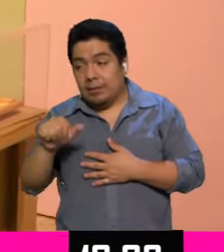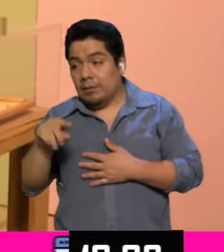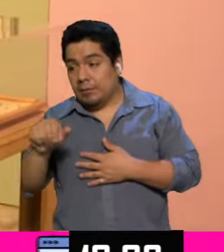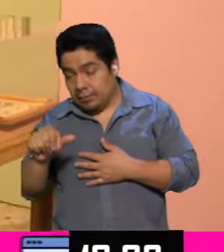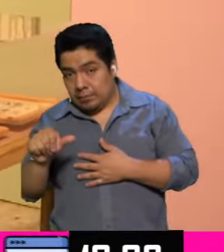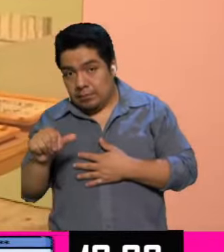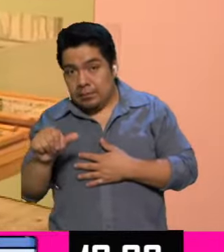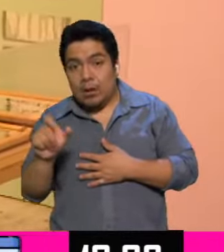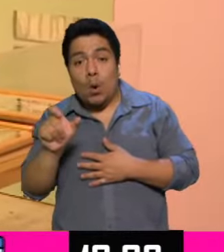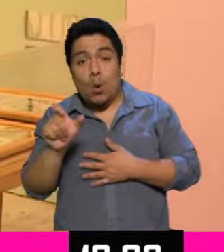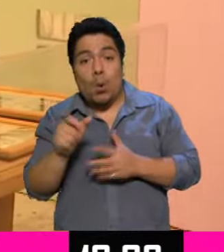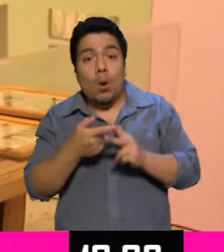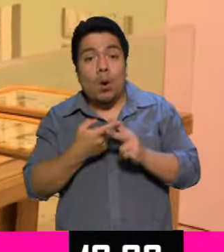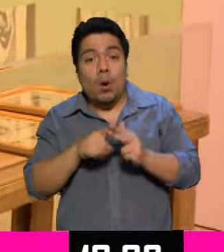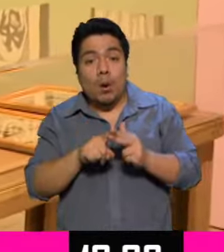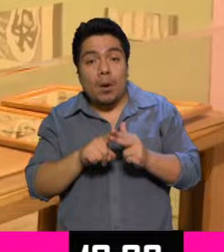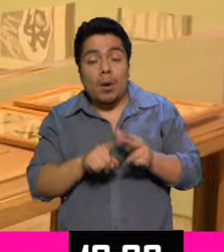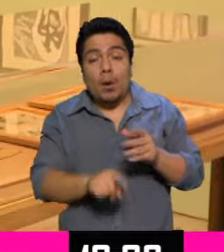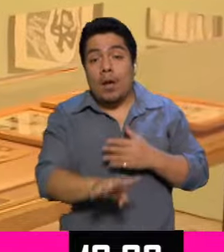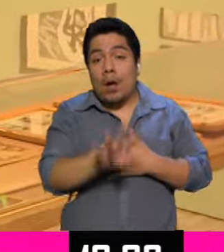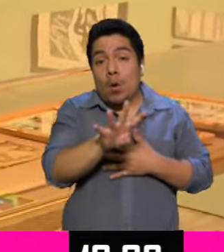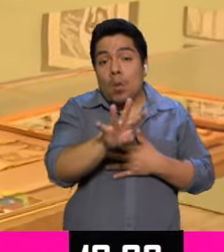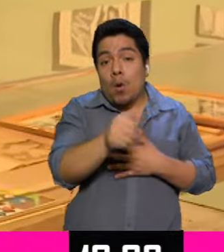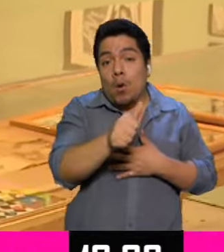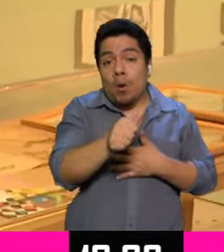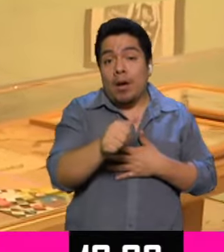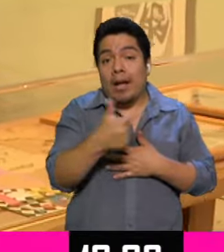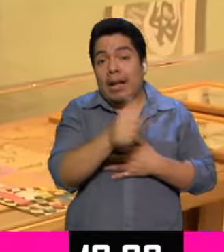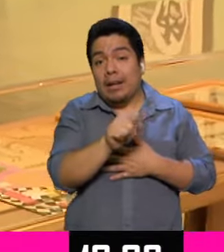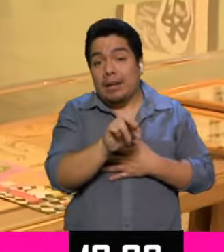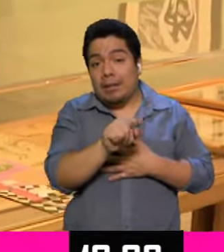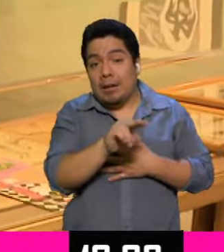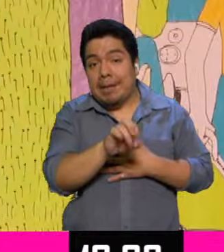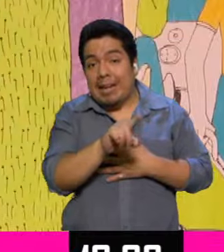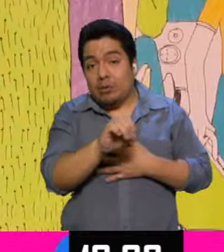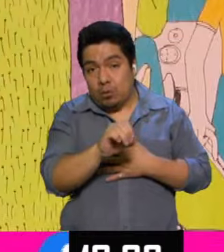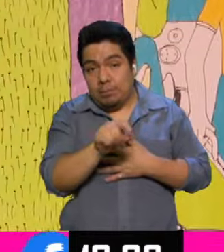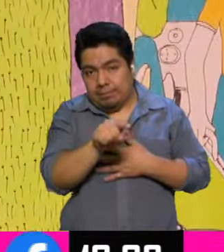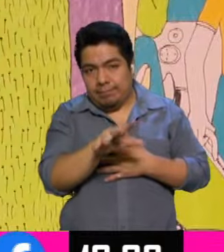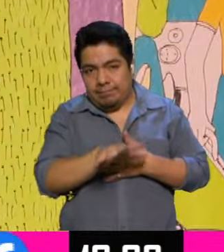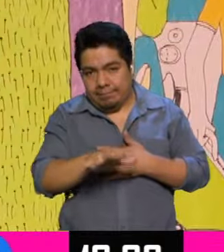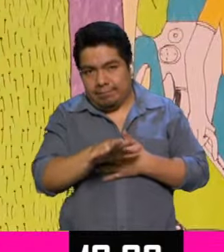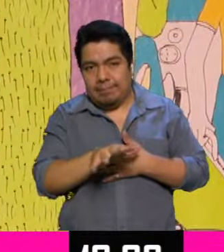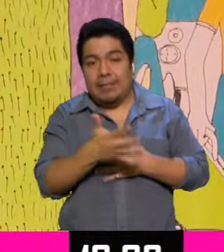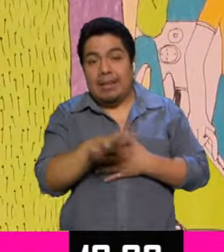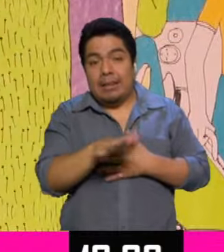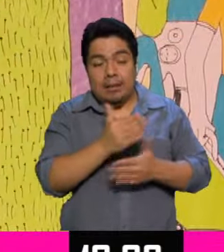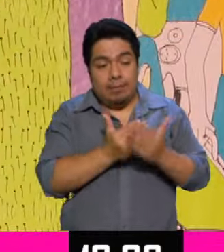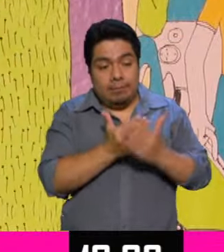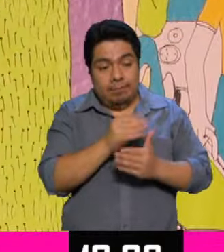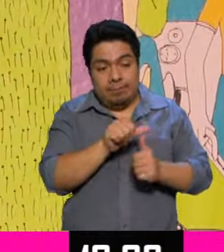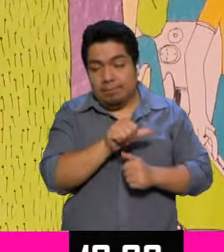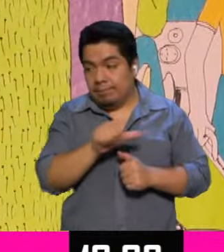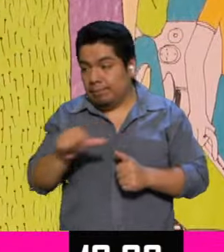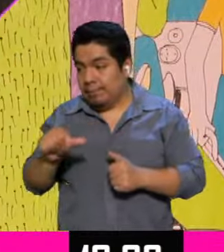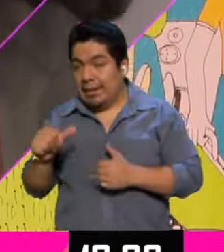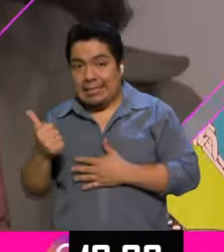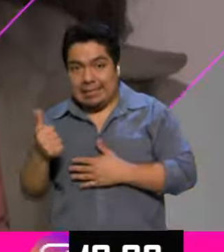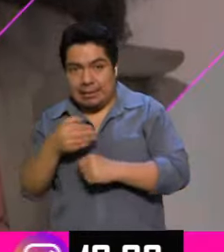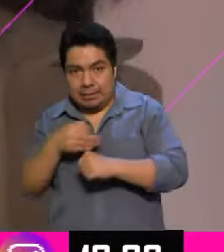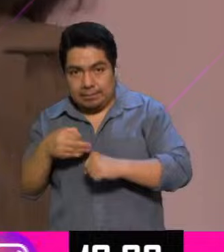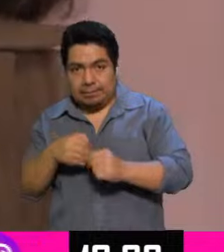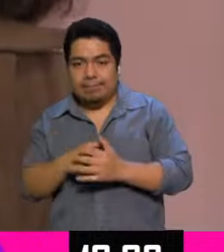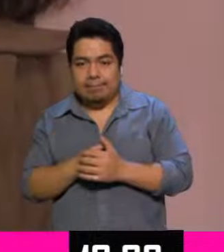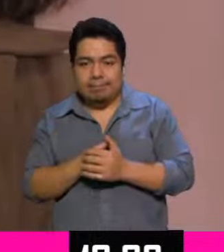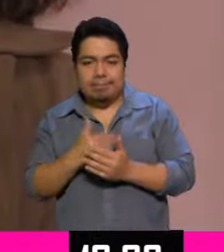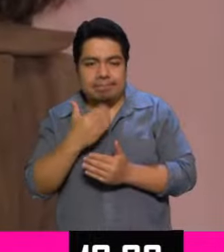Barreto, se podrá disfrutar a partir del 4 de agosto en la Galería José María Velasco de las 10 de la mañana a las 18 horas.